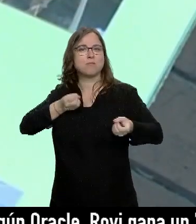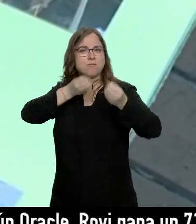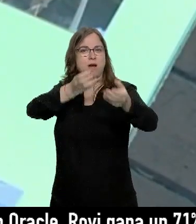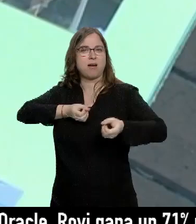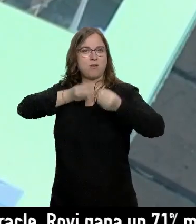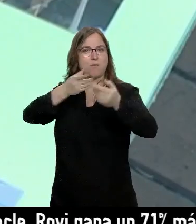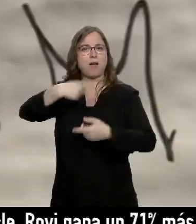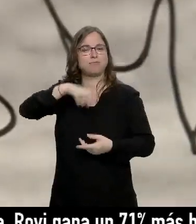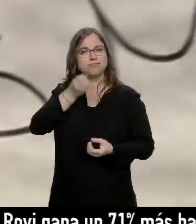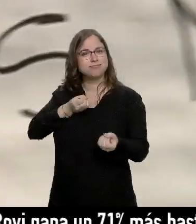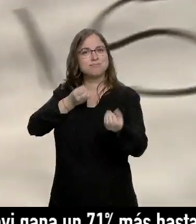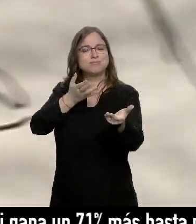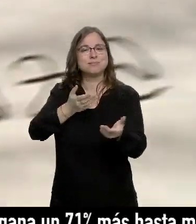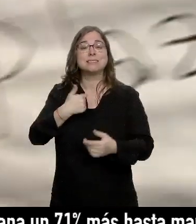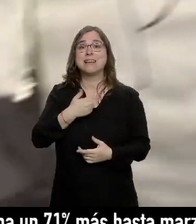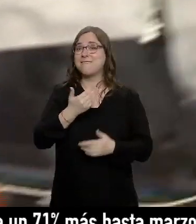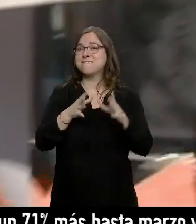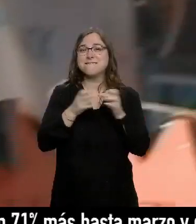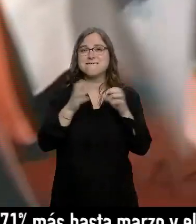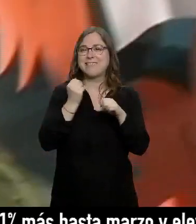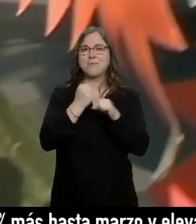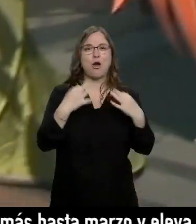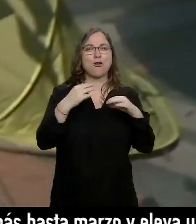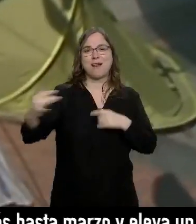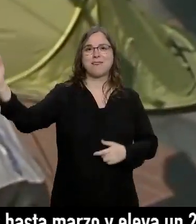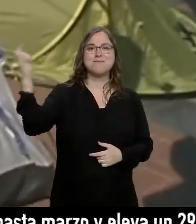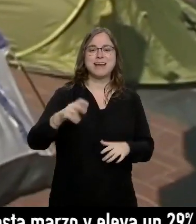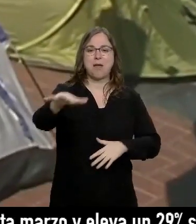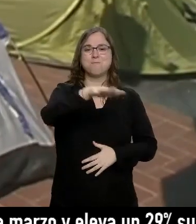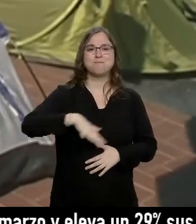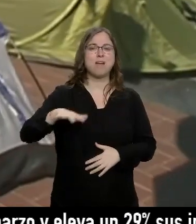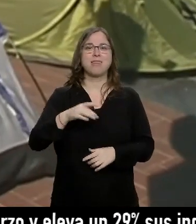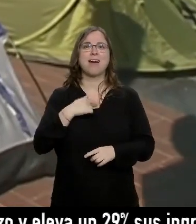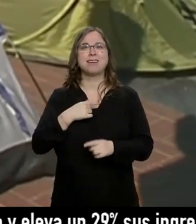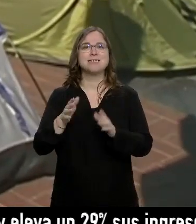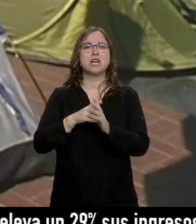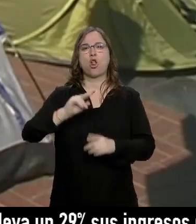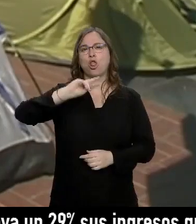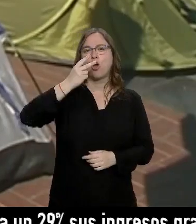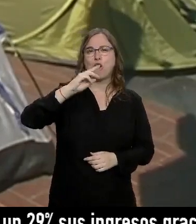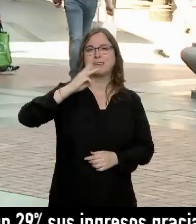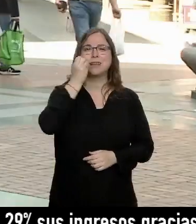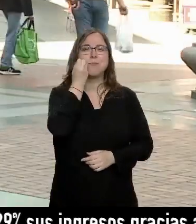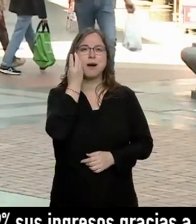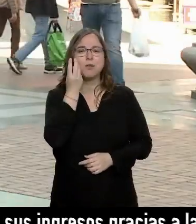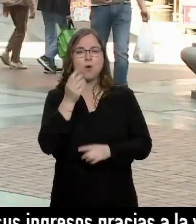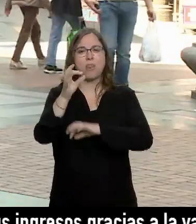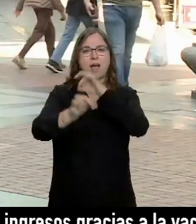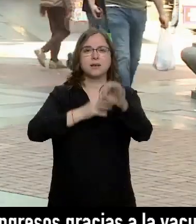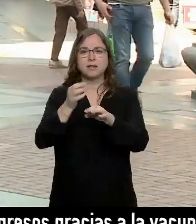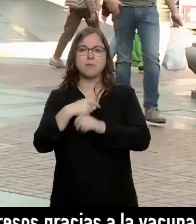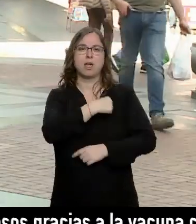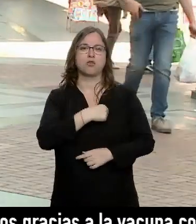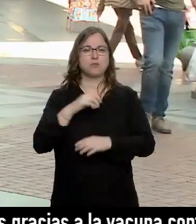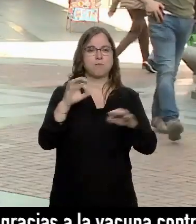nuestro mensaje. Estabas deseando acabar tu tarea normal, venir a la plaza, y aquí nos daba las 2, las 3 de la mañana, en asambleas, en